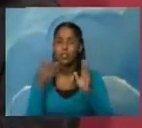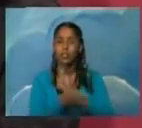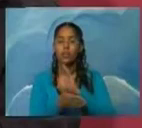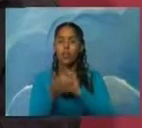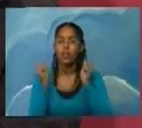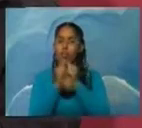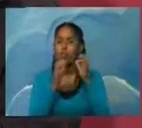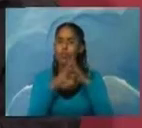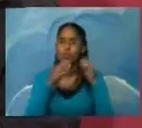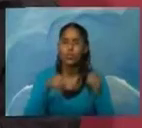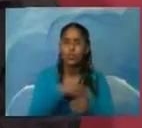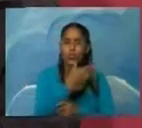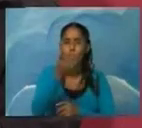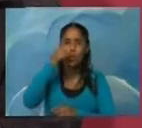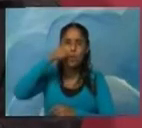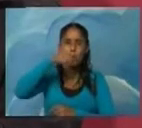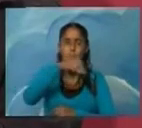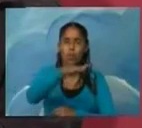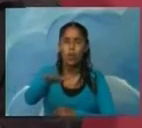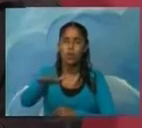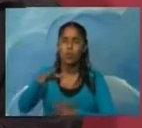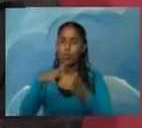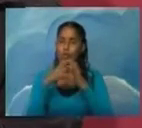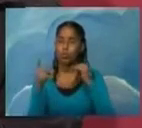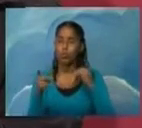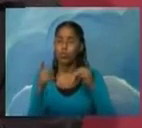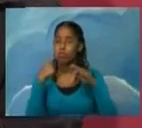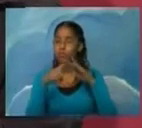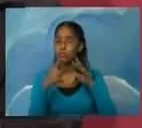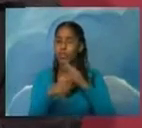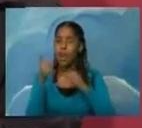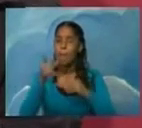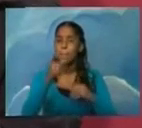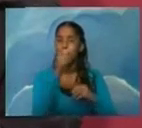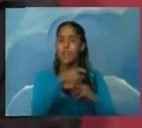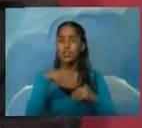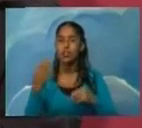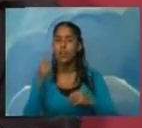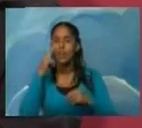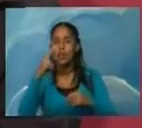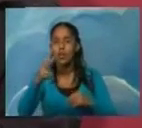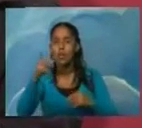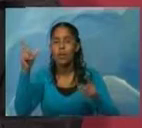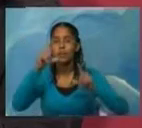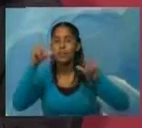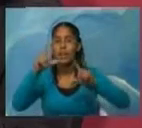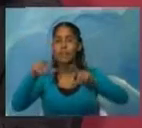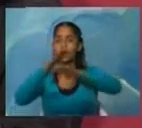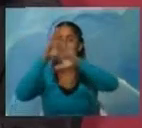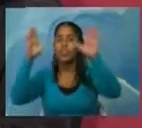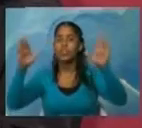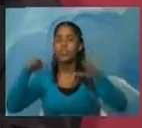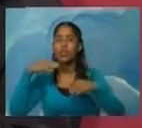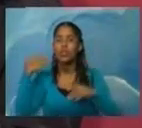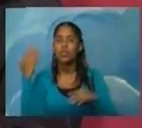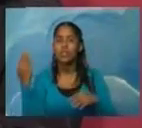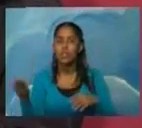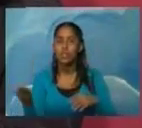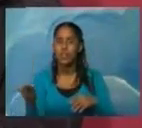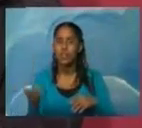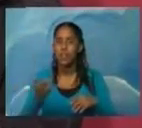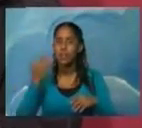ha venido tratando con todo el pueblo, con toda la audiencia y con todas las personas que nos ven a través de la televisión, que